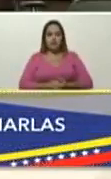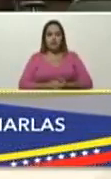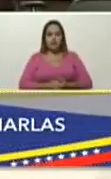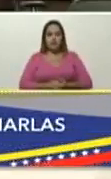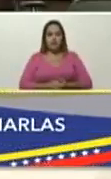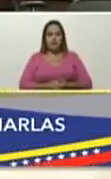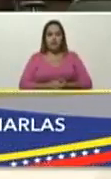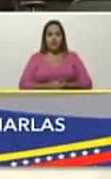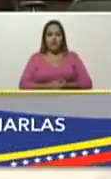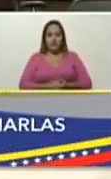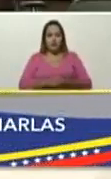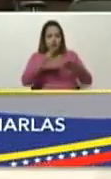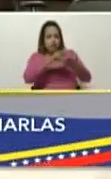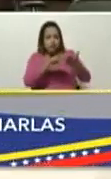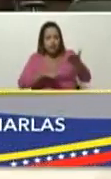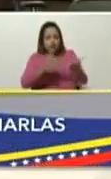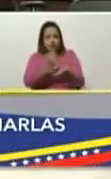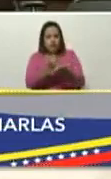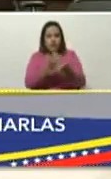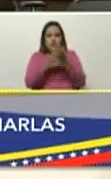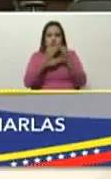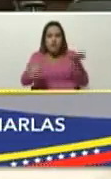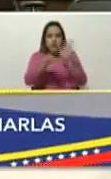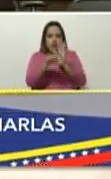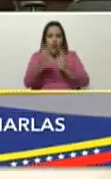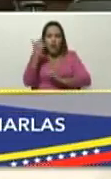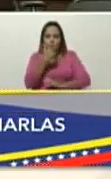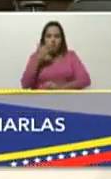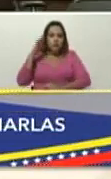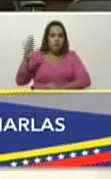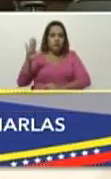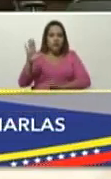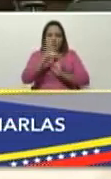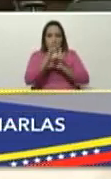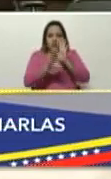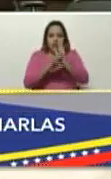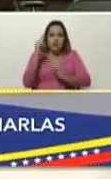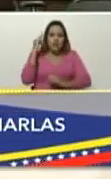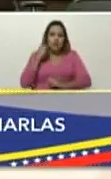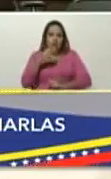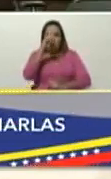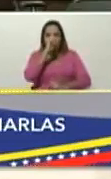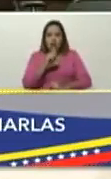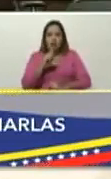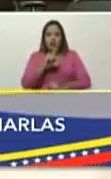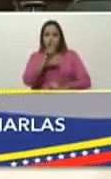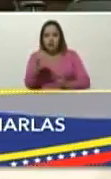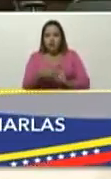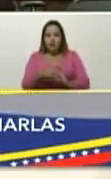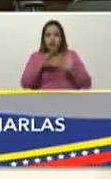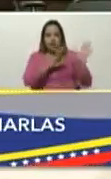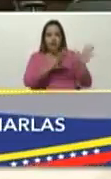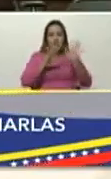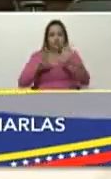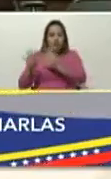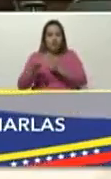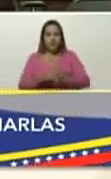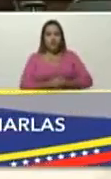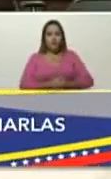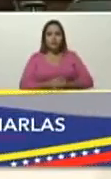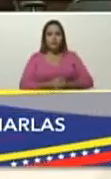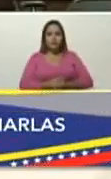revisar todo el concepto y los compromisos pendientes de la Constitución Bolivariana del año 99, reformar